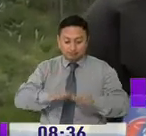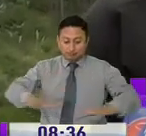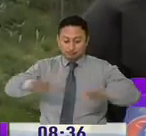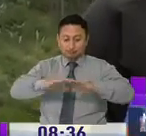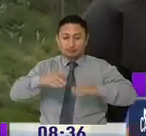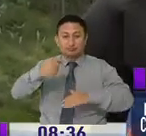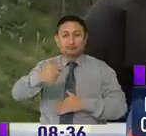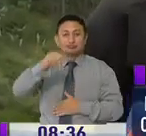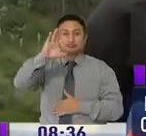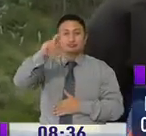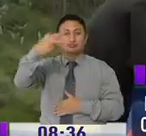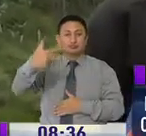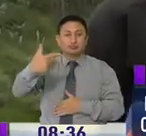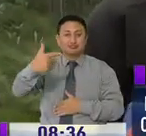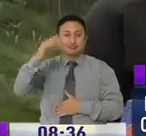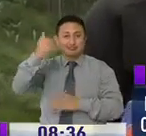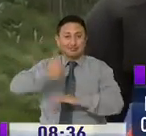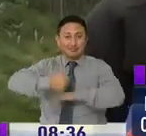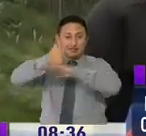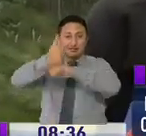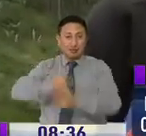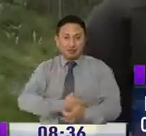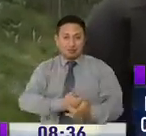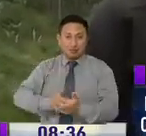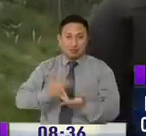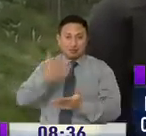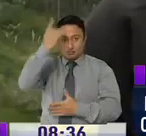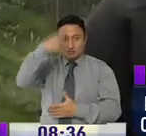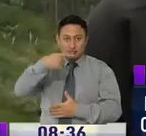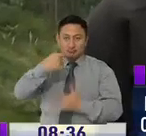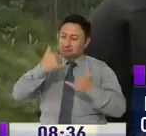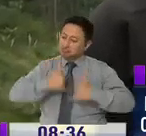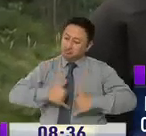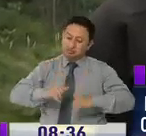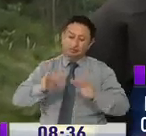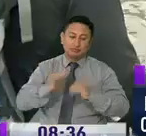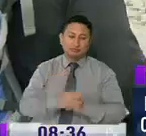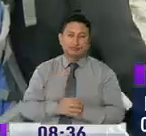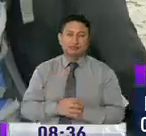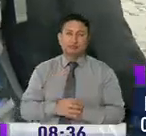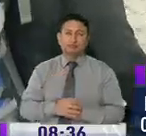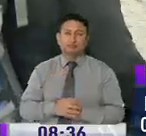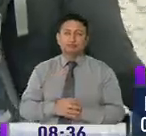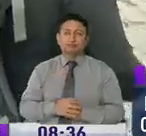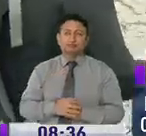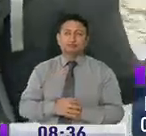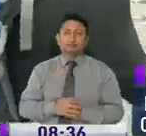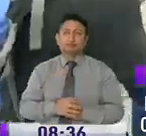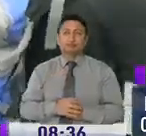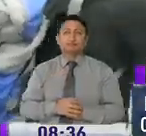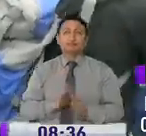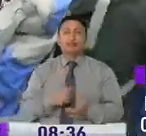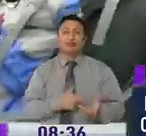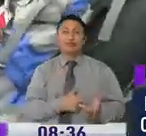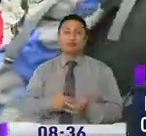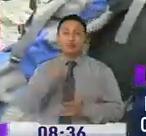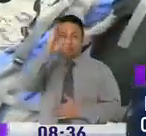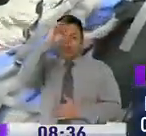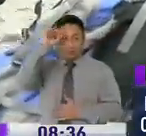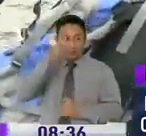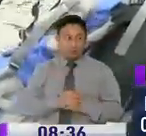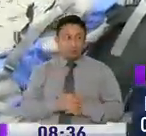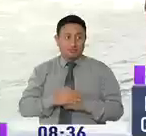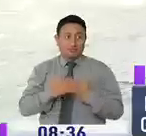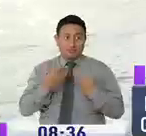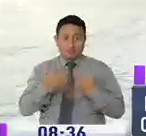Cuerpo de Bomberos ha tomado la decisión de seguir y de continuar con esta búsqueda. Cuerpo de Bomberos de Riobamba no han claudicado en